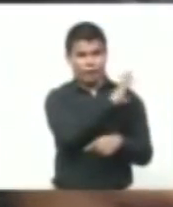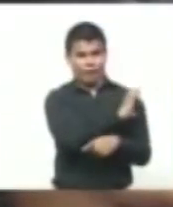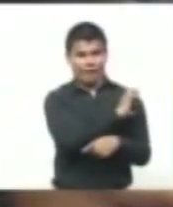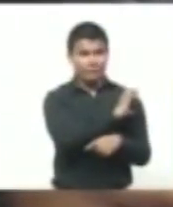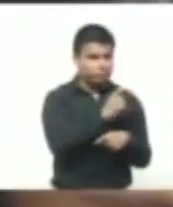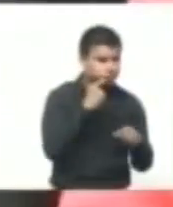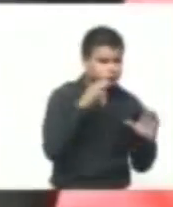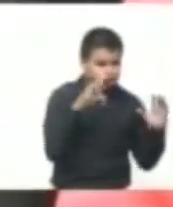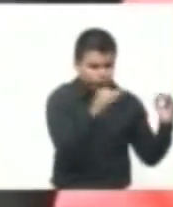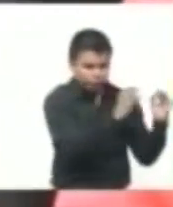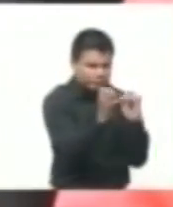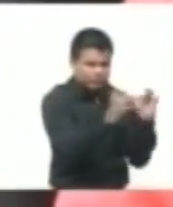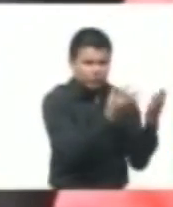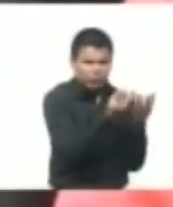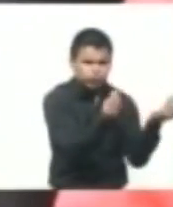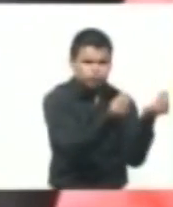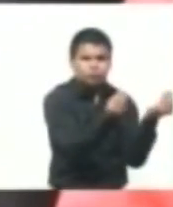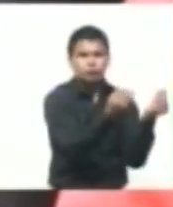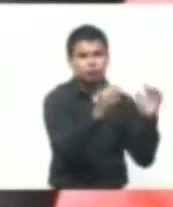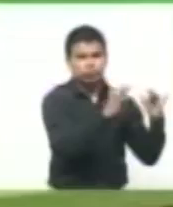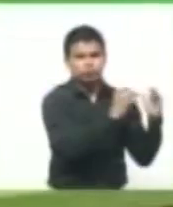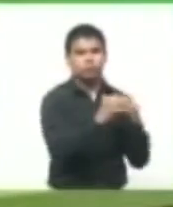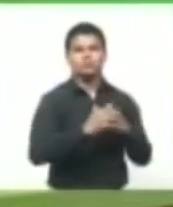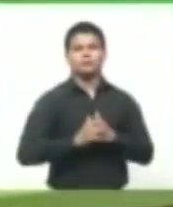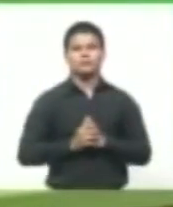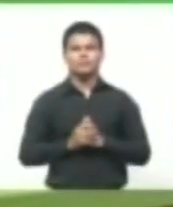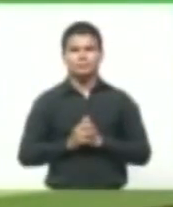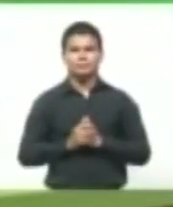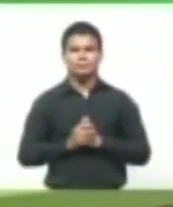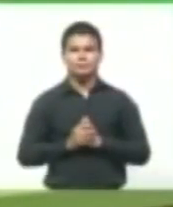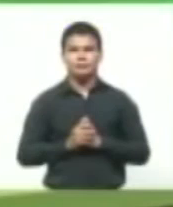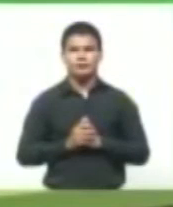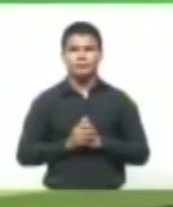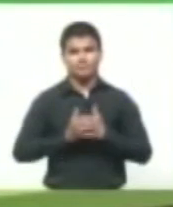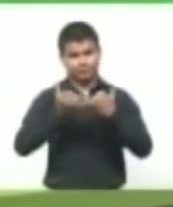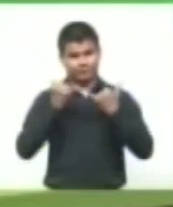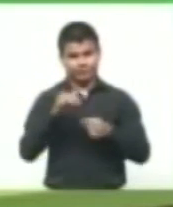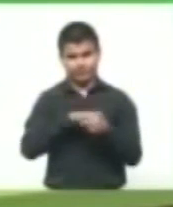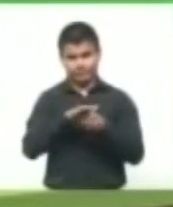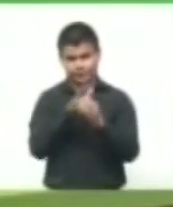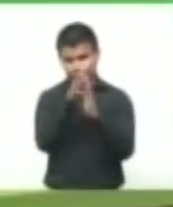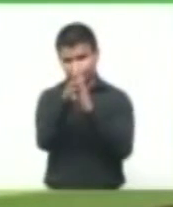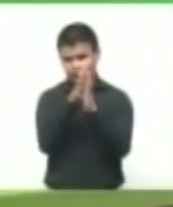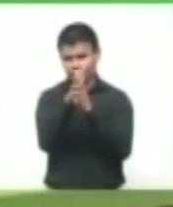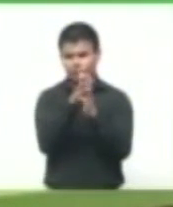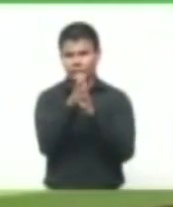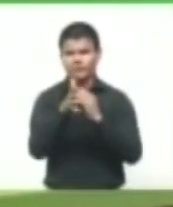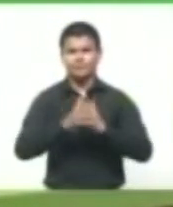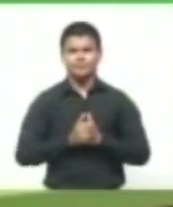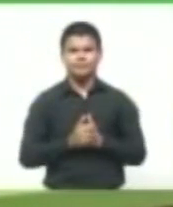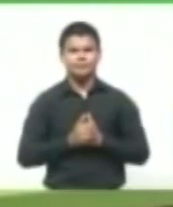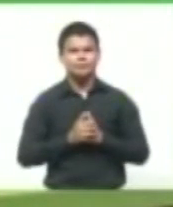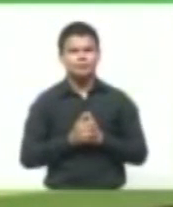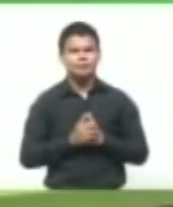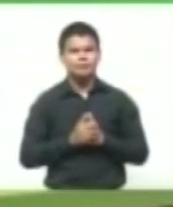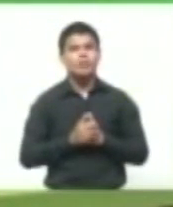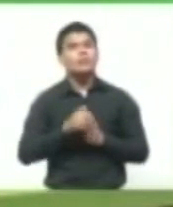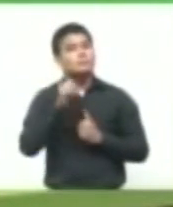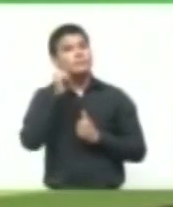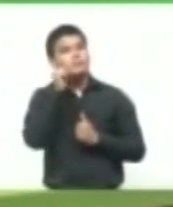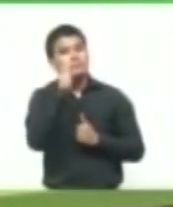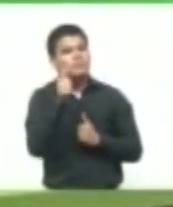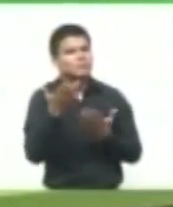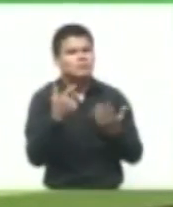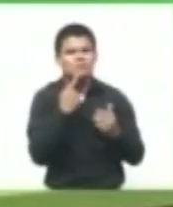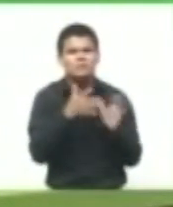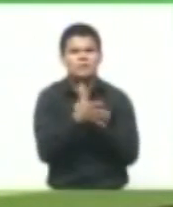a comparecer ante los tribunales. Y hasta ahora, otros hechos importantes. El IDEAN anunció que se mantiene la alerta en la región